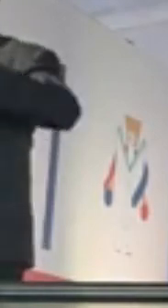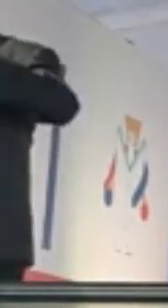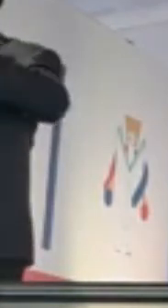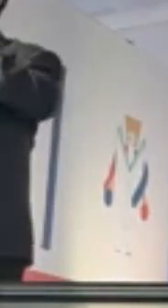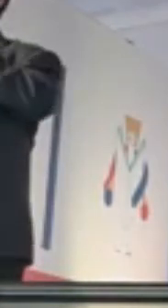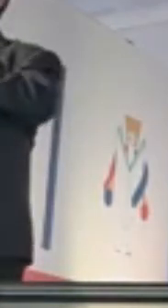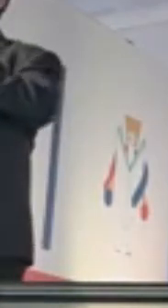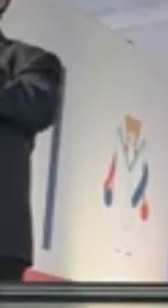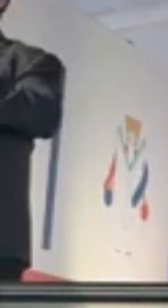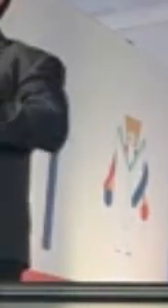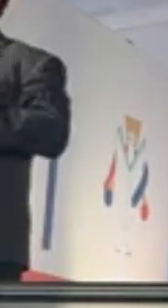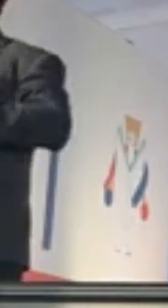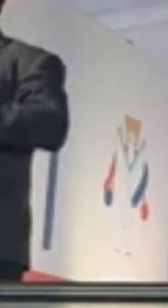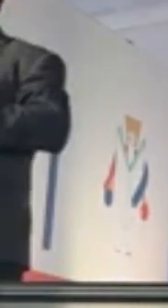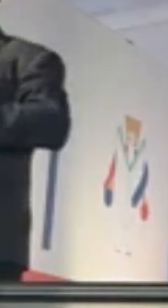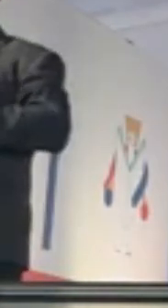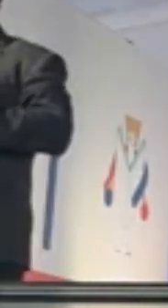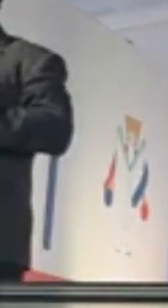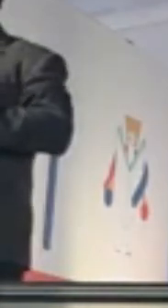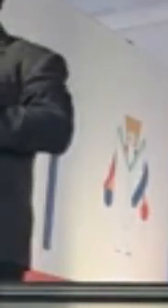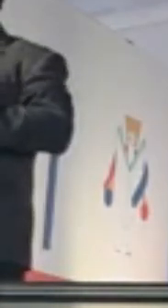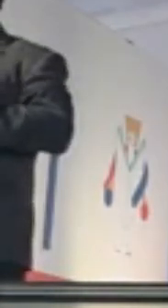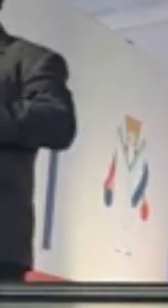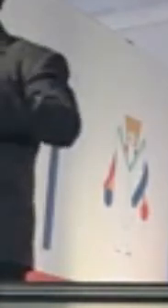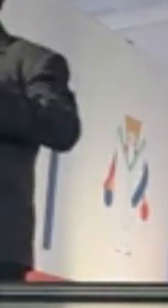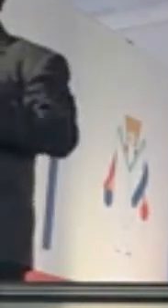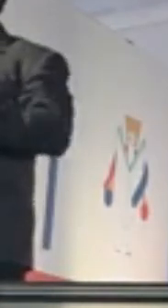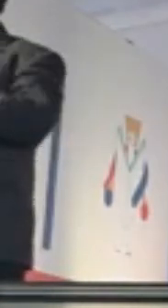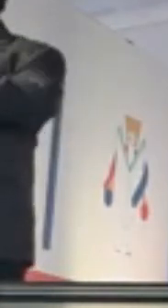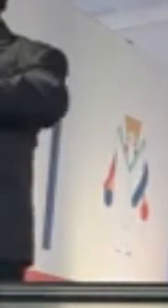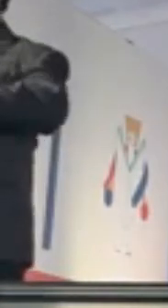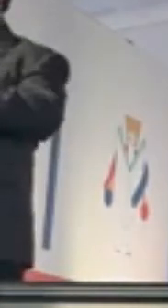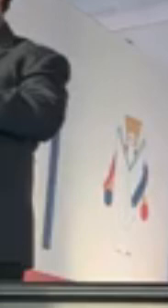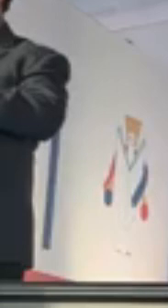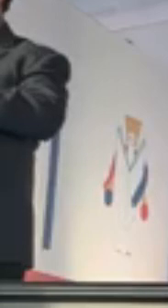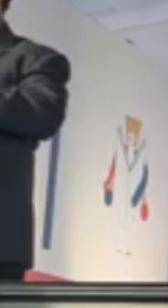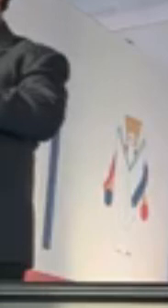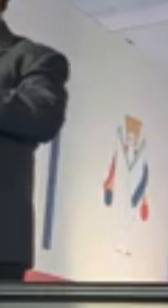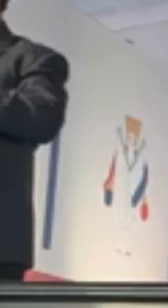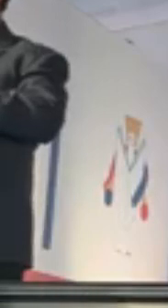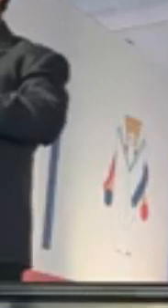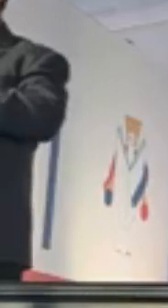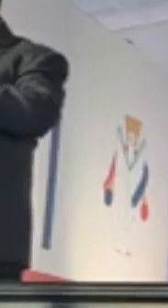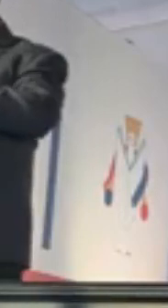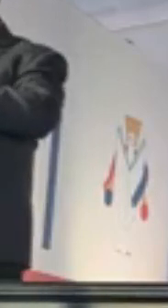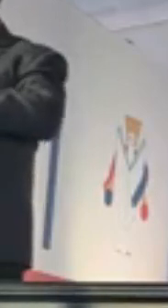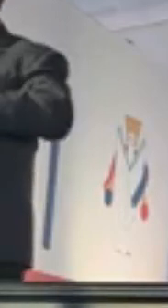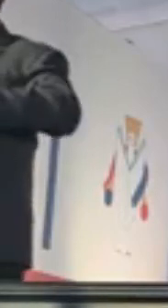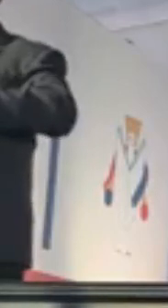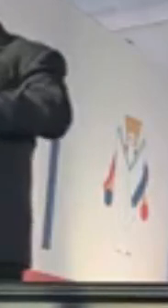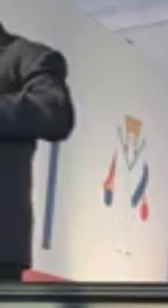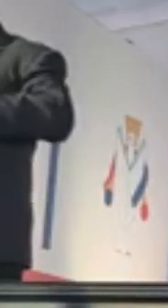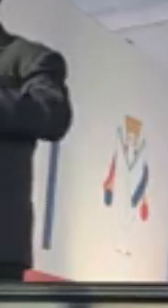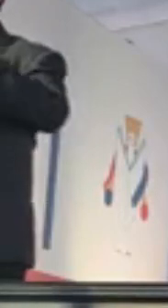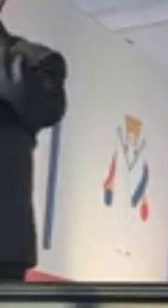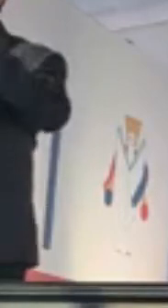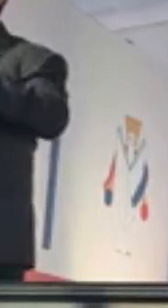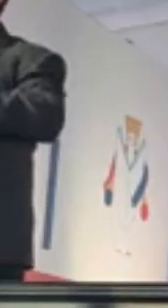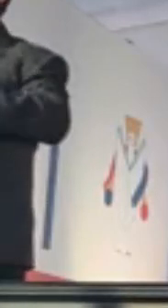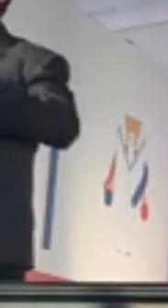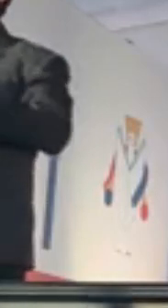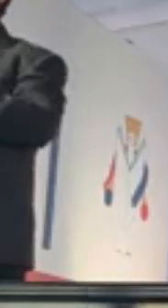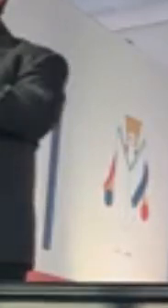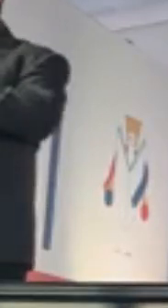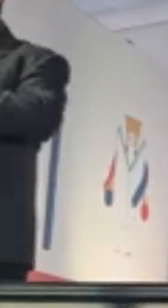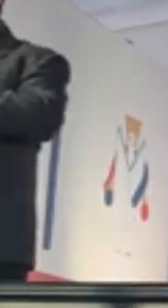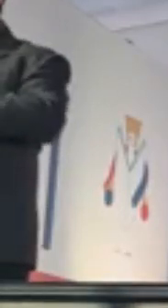donde efectivamente puede haber un nacionalismo, digamos, ¿no? Esto es como liberal de la izquierda, pero pudiera ser un nacionalismo sano que vaya